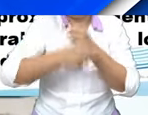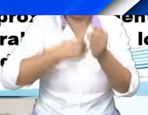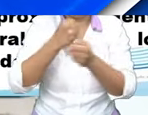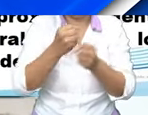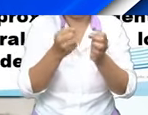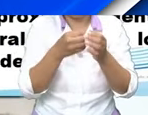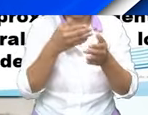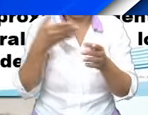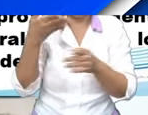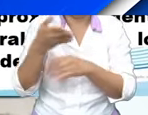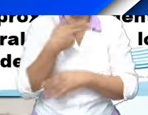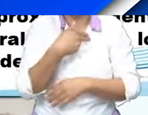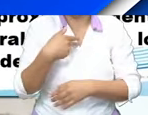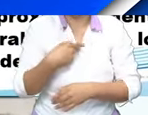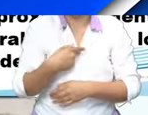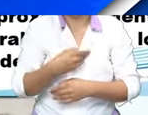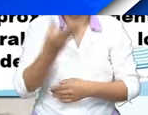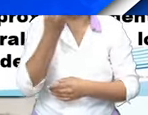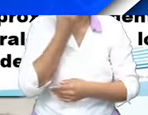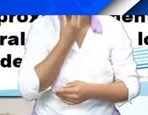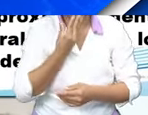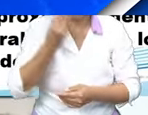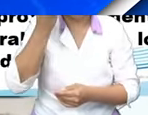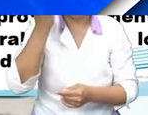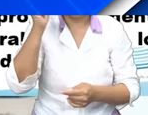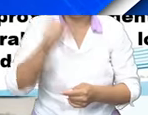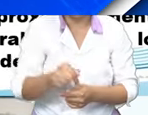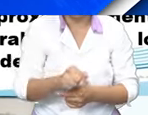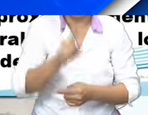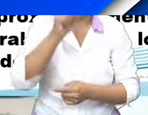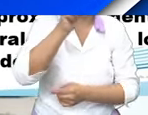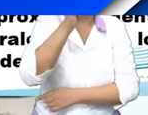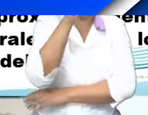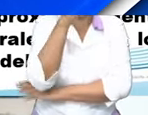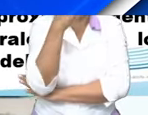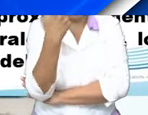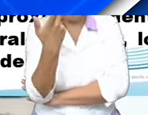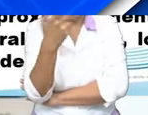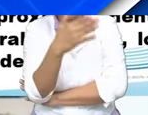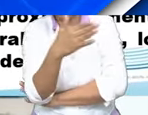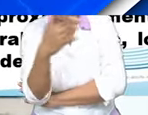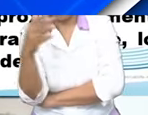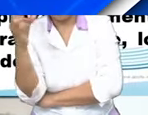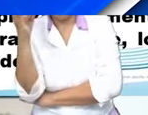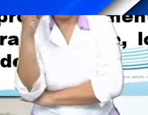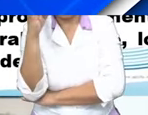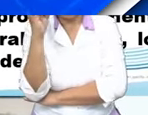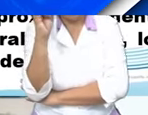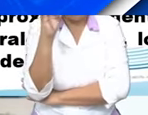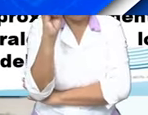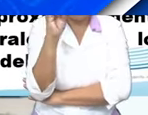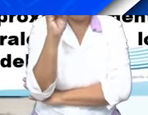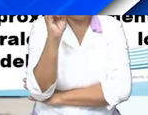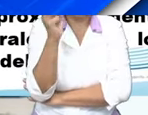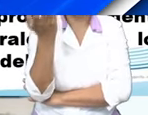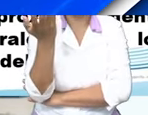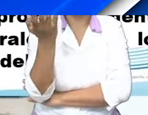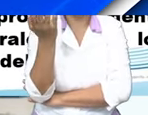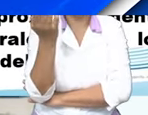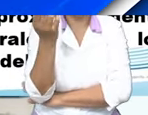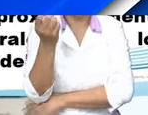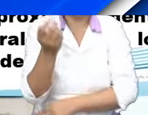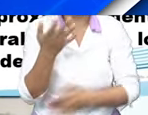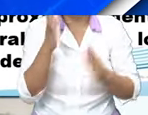paralelamente los jóvenes entre 18 y 30 años son